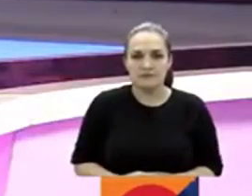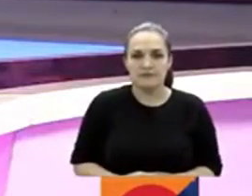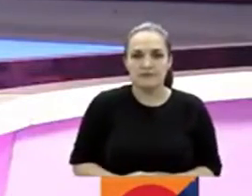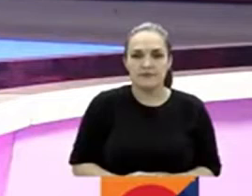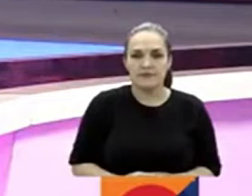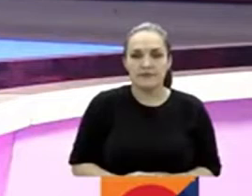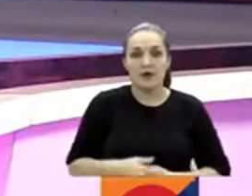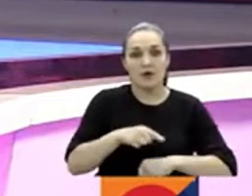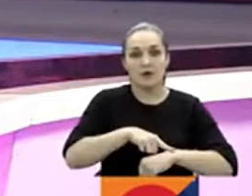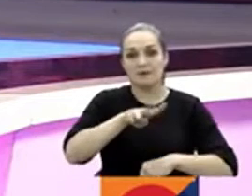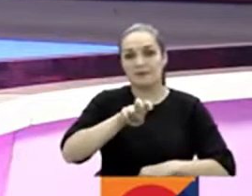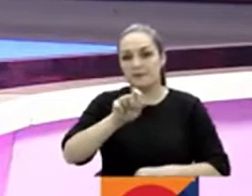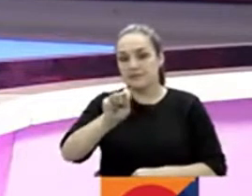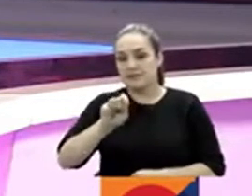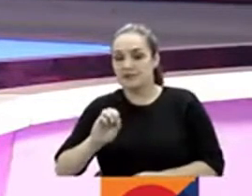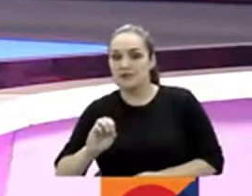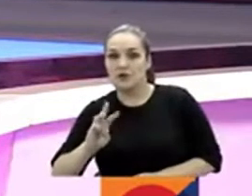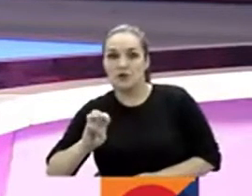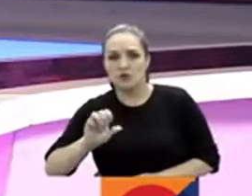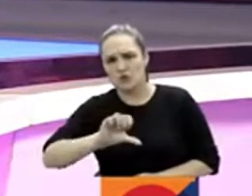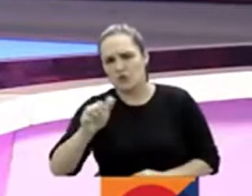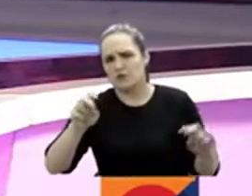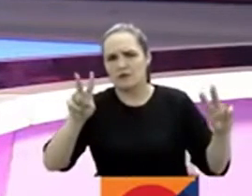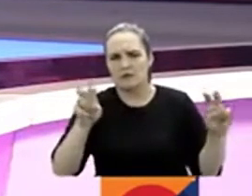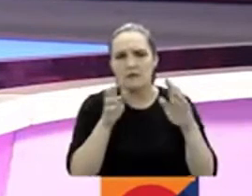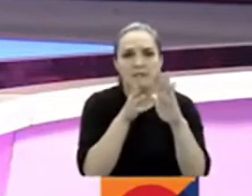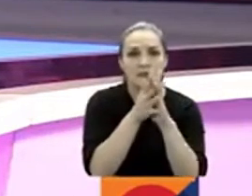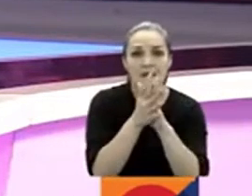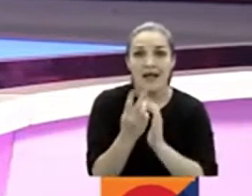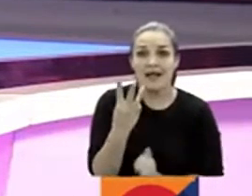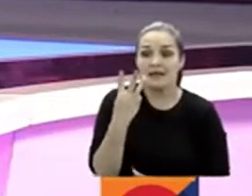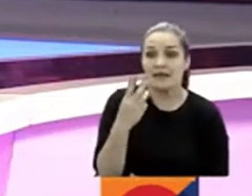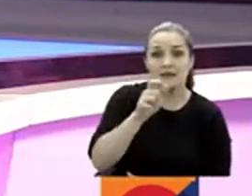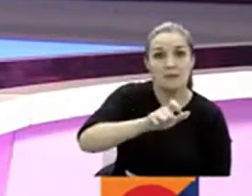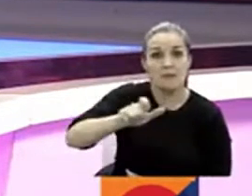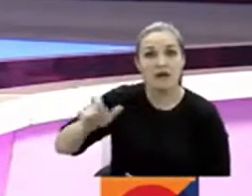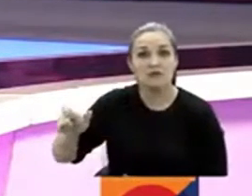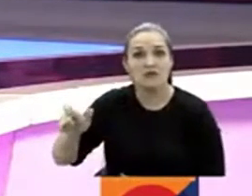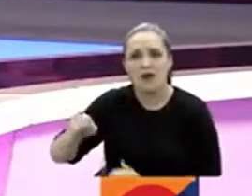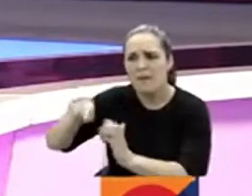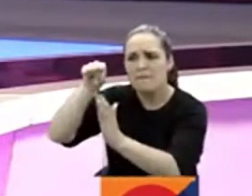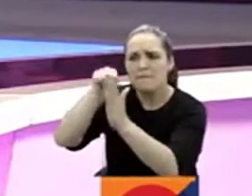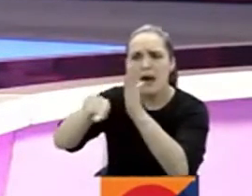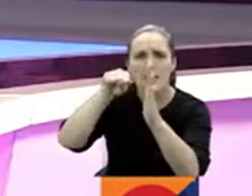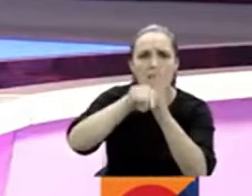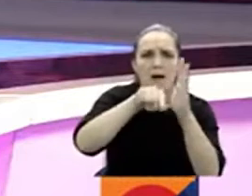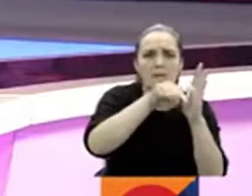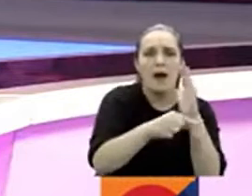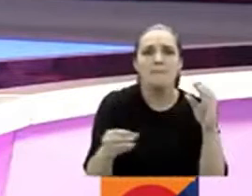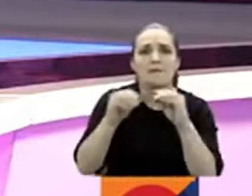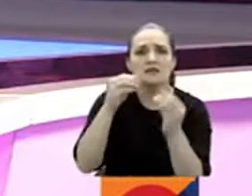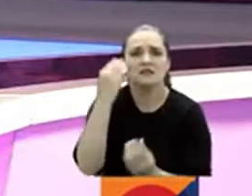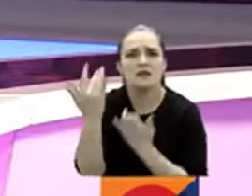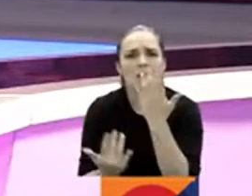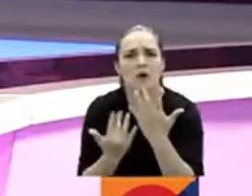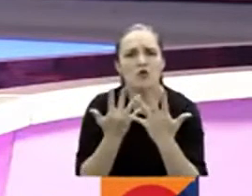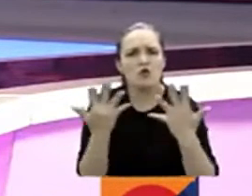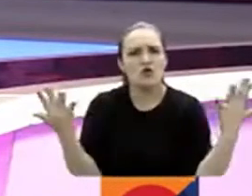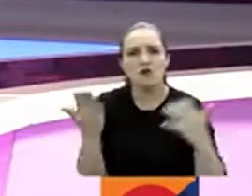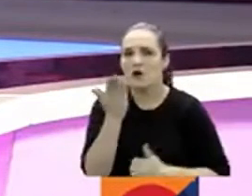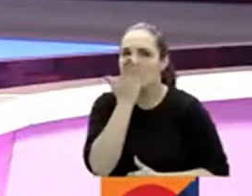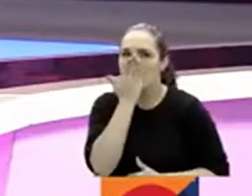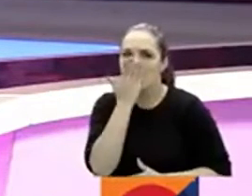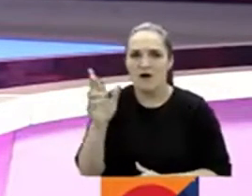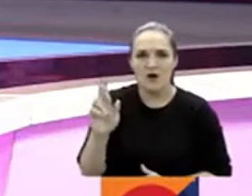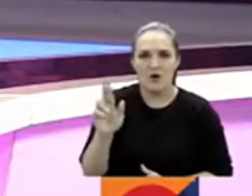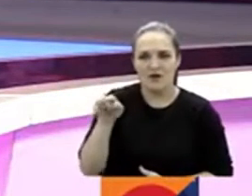7 y 8, cambiamos de tema. 3 personas fueron asesinadas e incineradas en zona rural de Riohacha, La Guajira. Los restos fueron